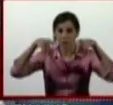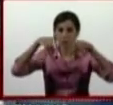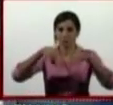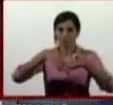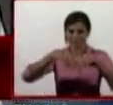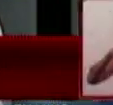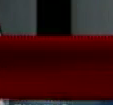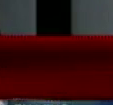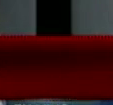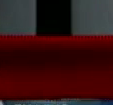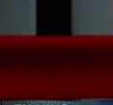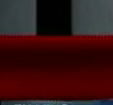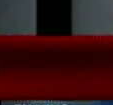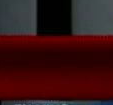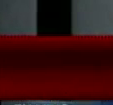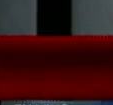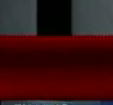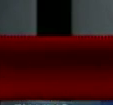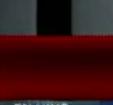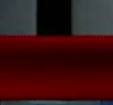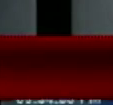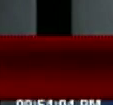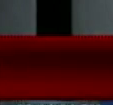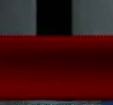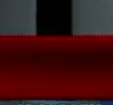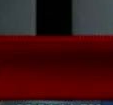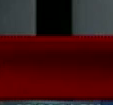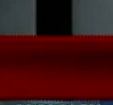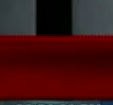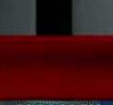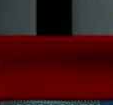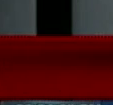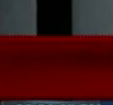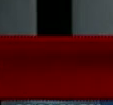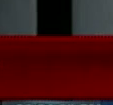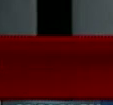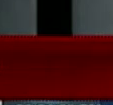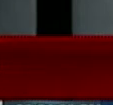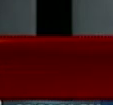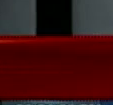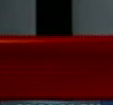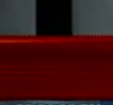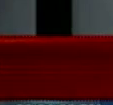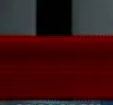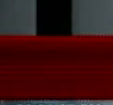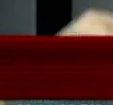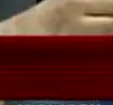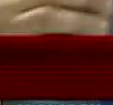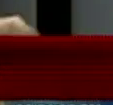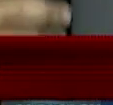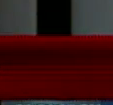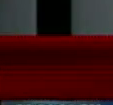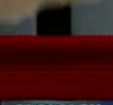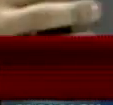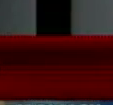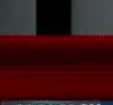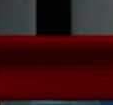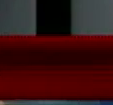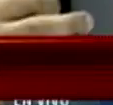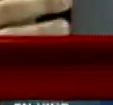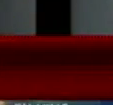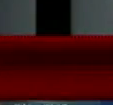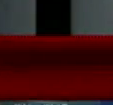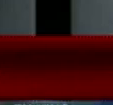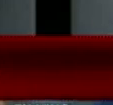nosotros pusimos nuestra lista de prioridades, los 13 programas definidos por el Ministerio de Agricultura y Tierra y los 22 rubros que tiene el